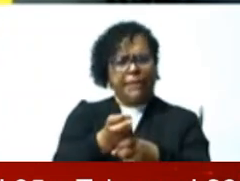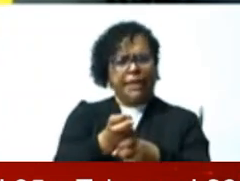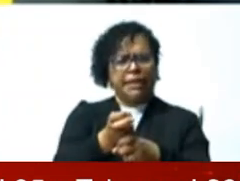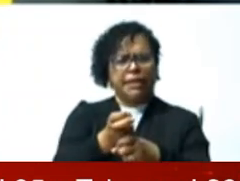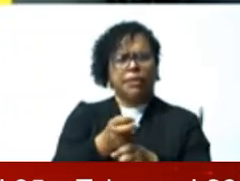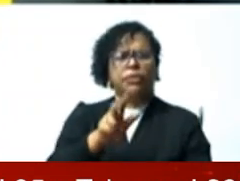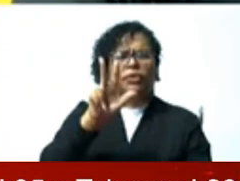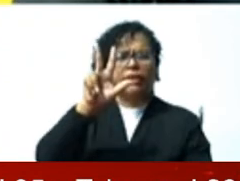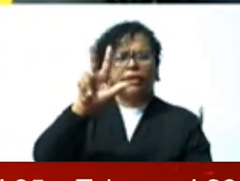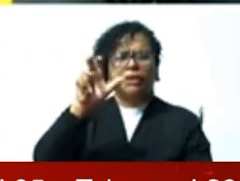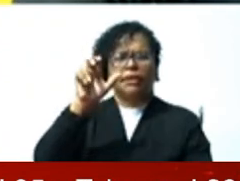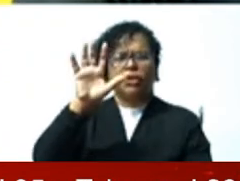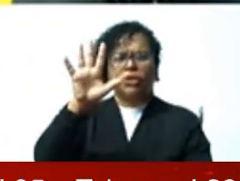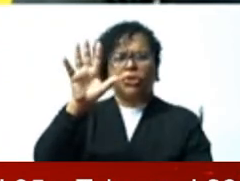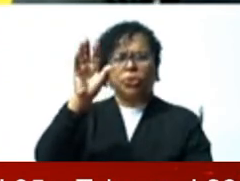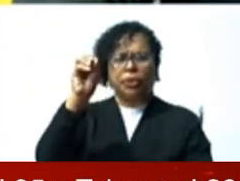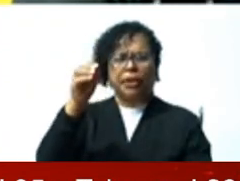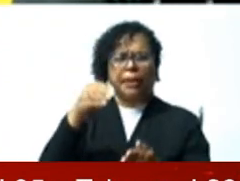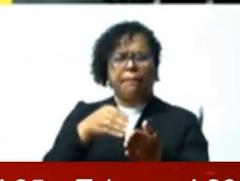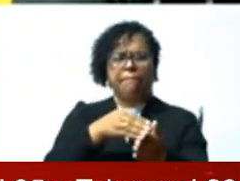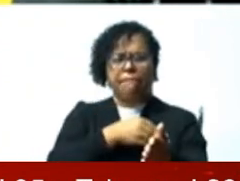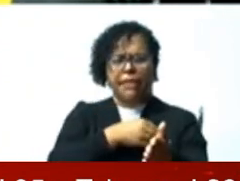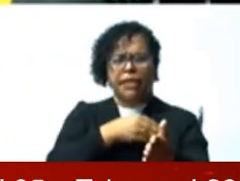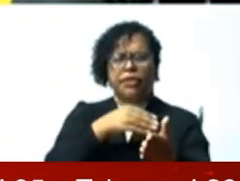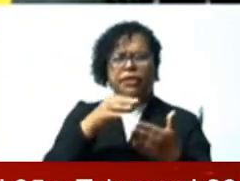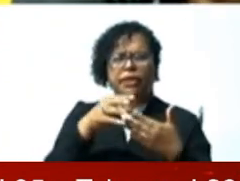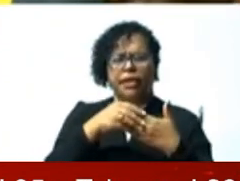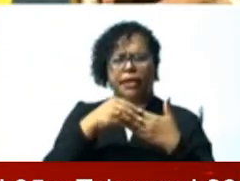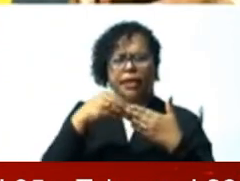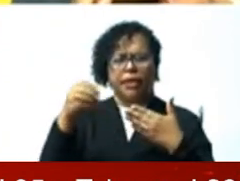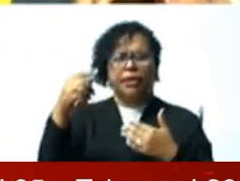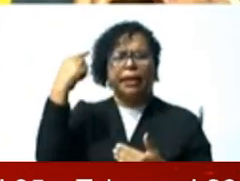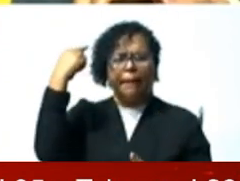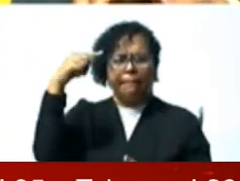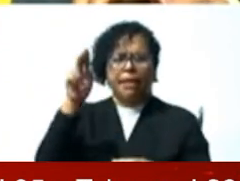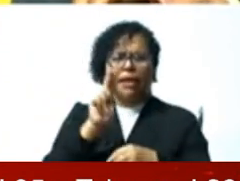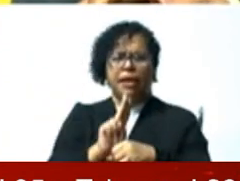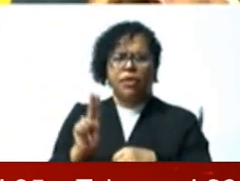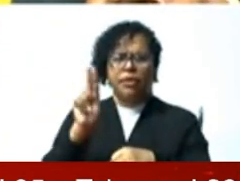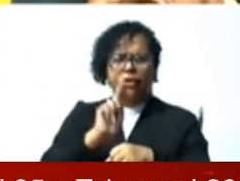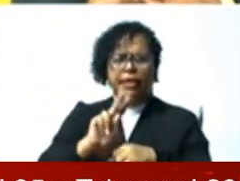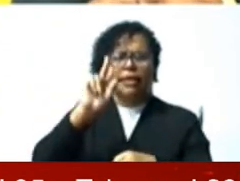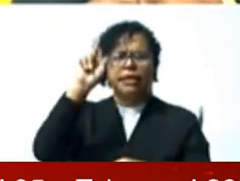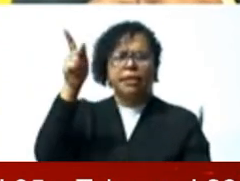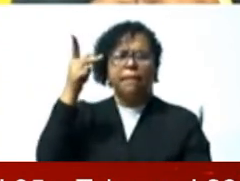dólares para ser utilizados en el programa de operaciones de política de desarrollo.